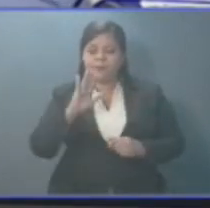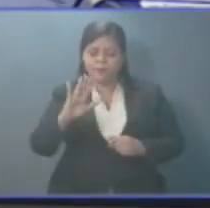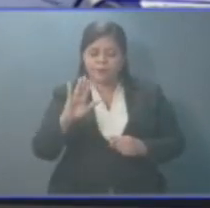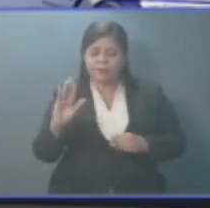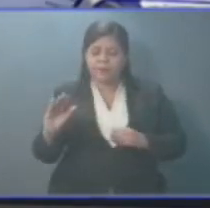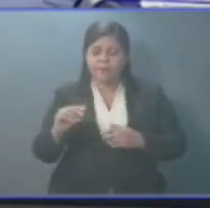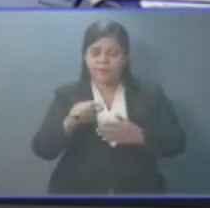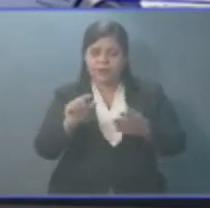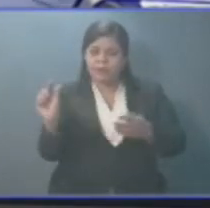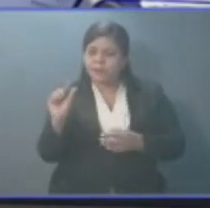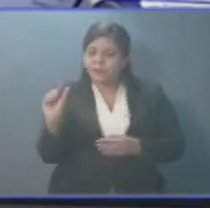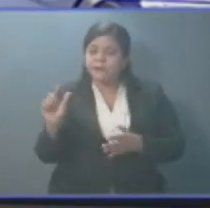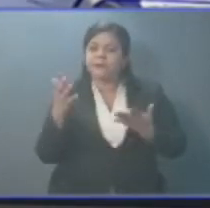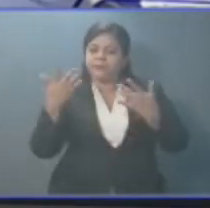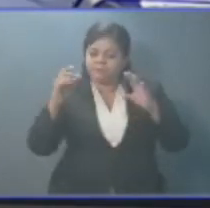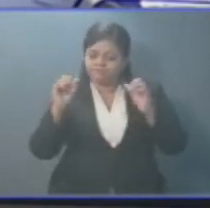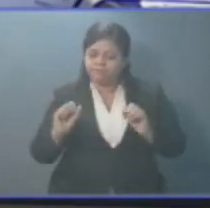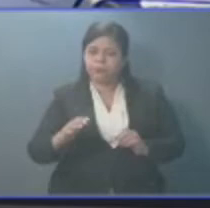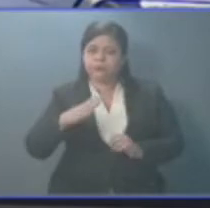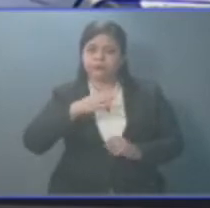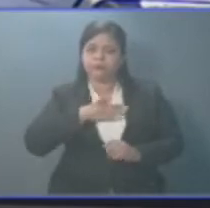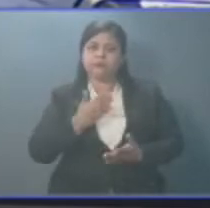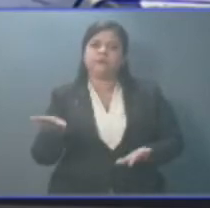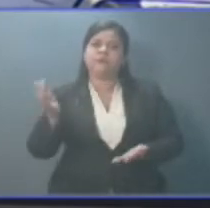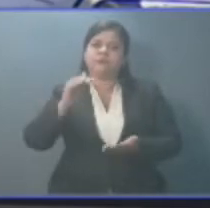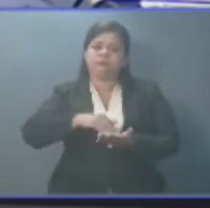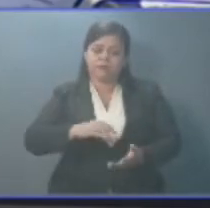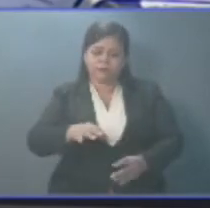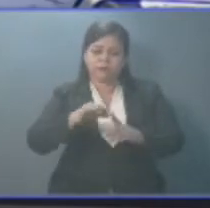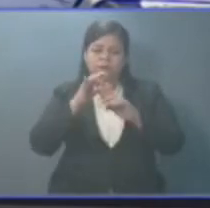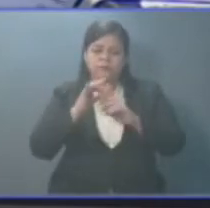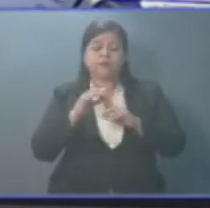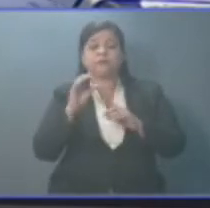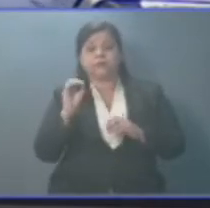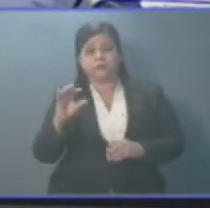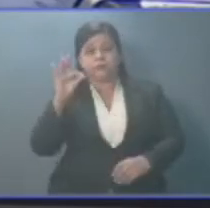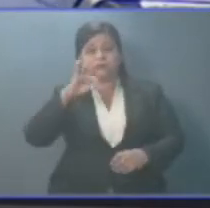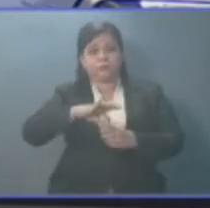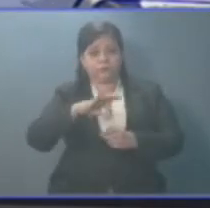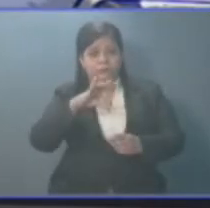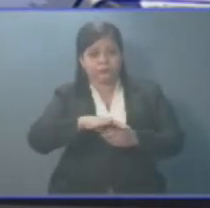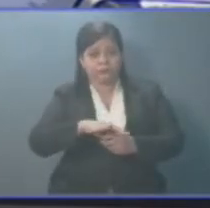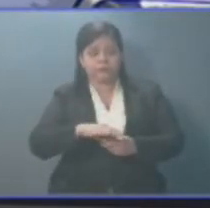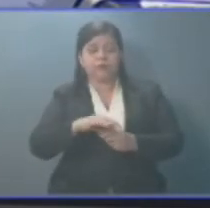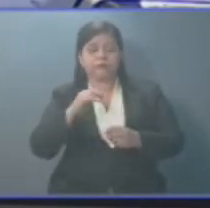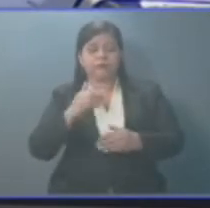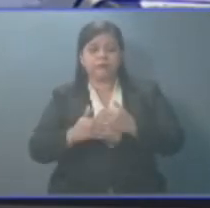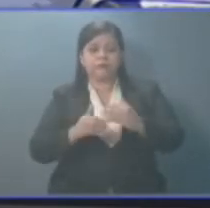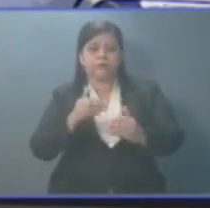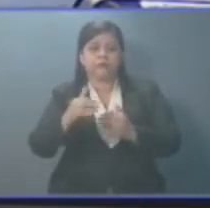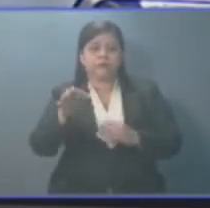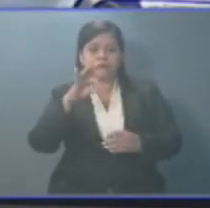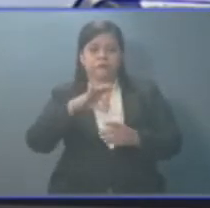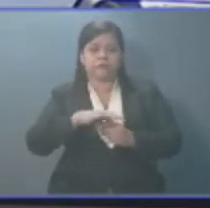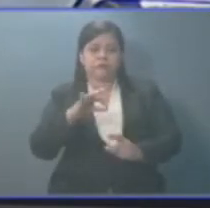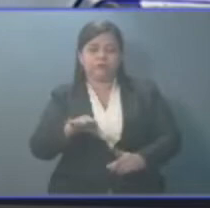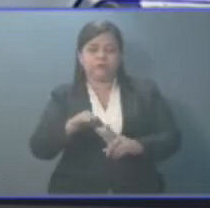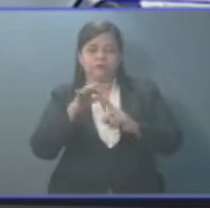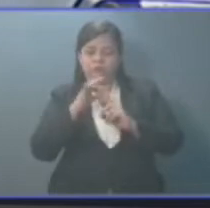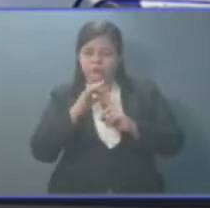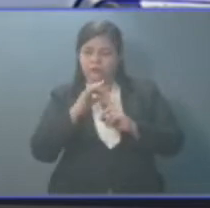credenciales para poder optar a elegir o ser electos en los procesos de elección y nombramiento